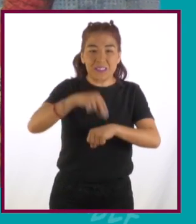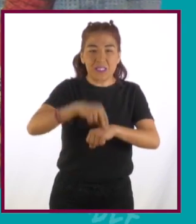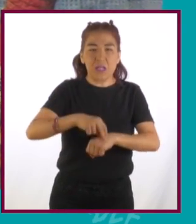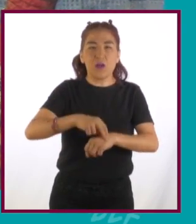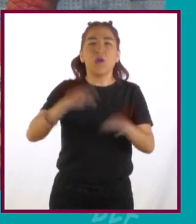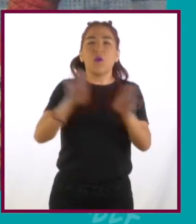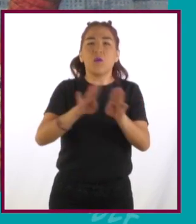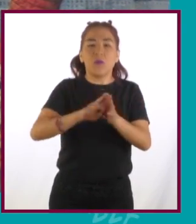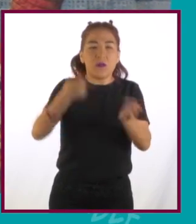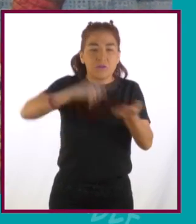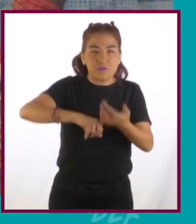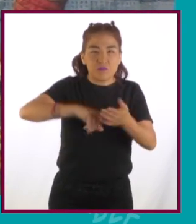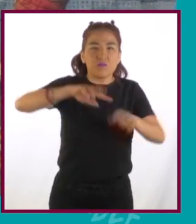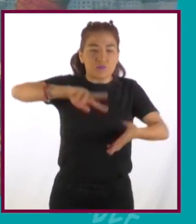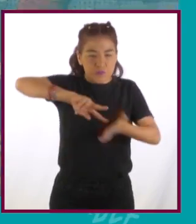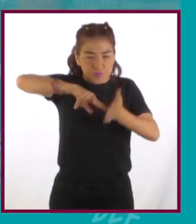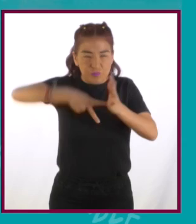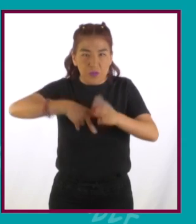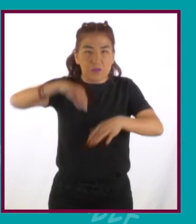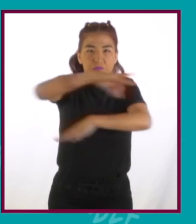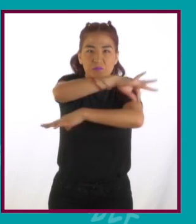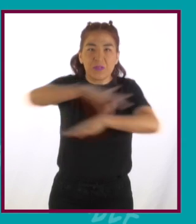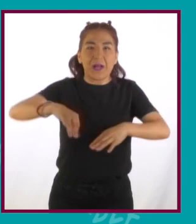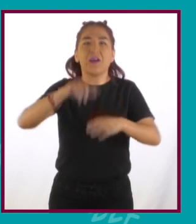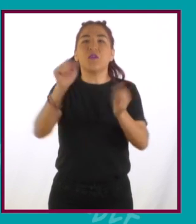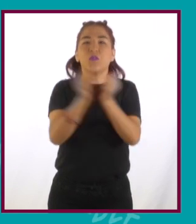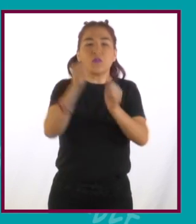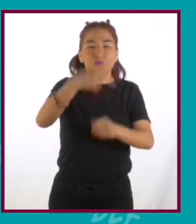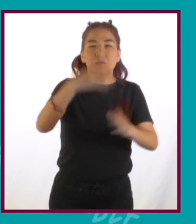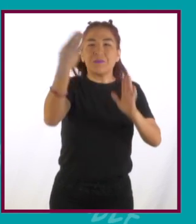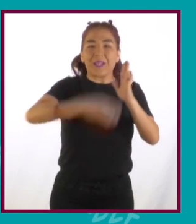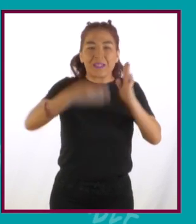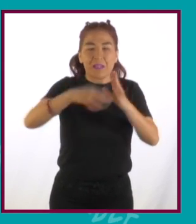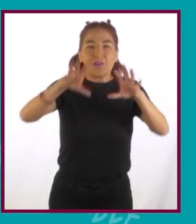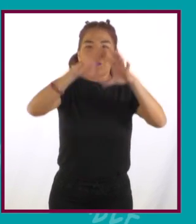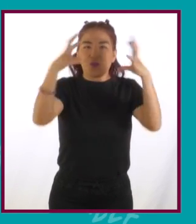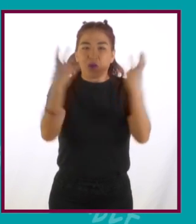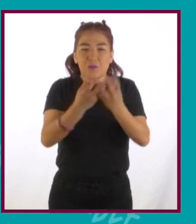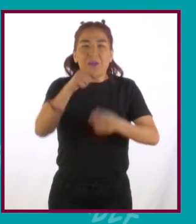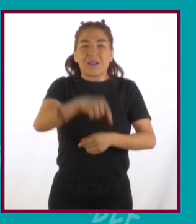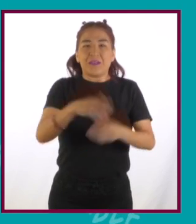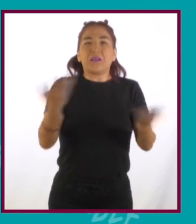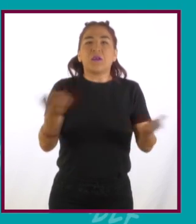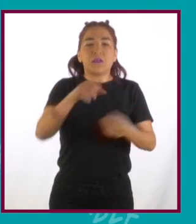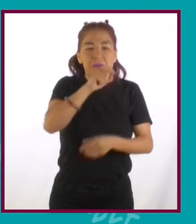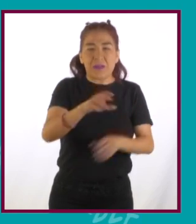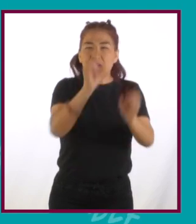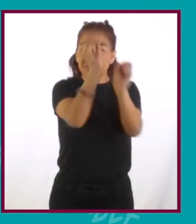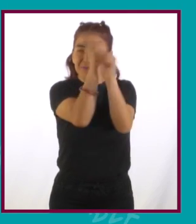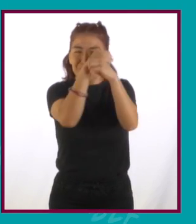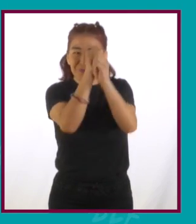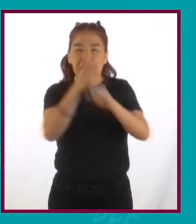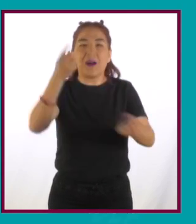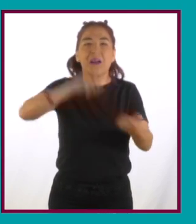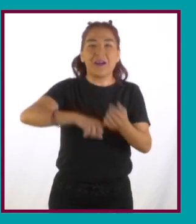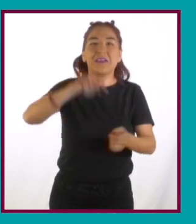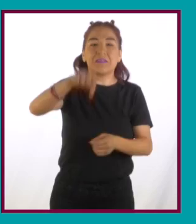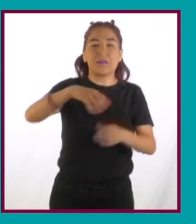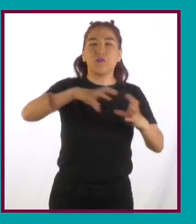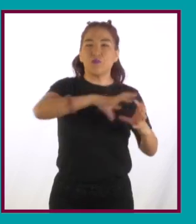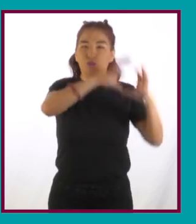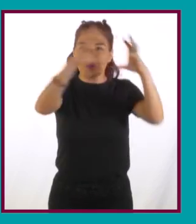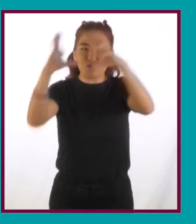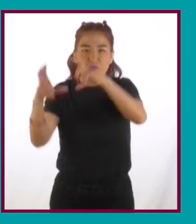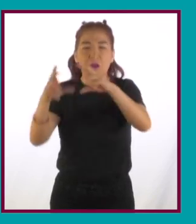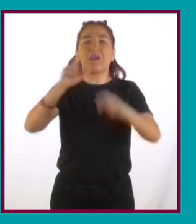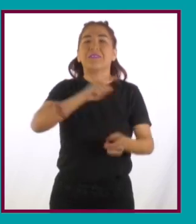biología, la medicina, la cronometría, la física planetaria, la mecánica de sólidos deformables, la microscopía,